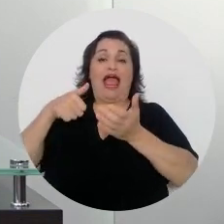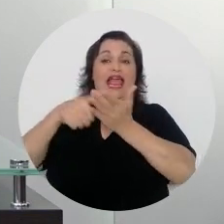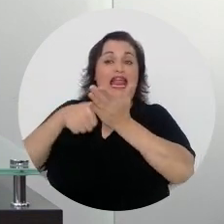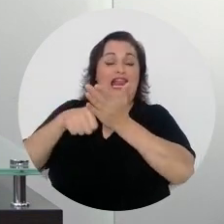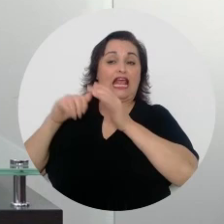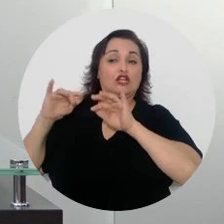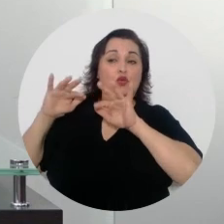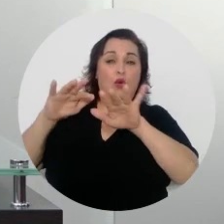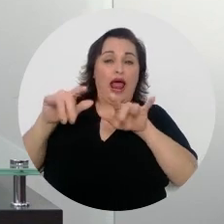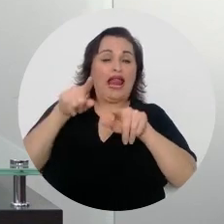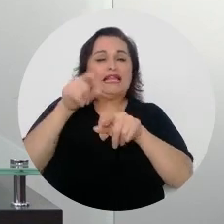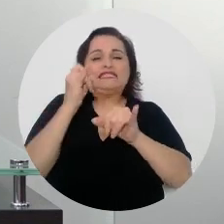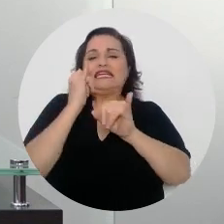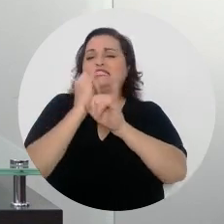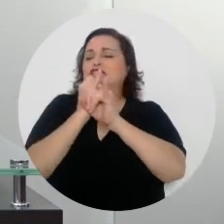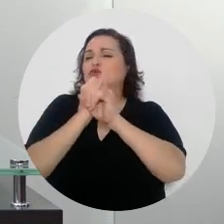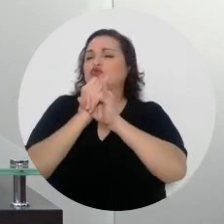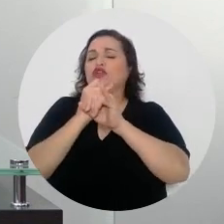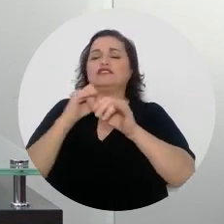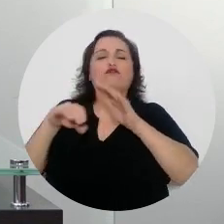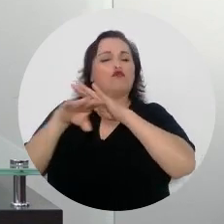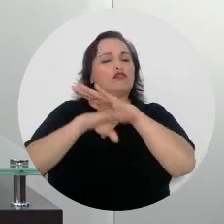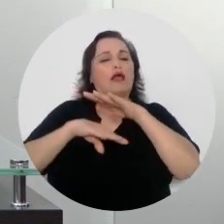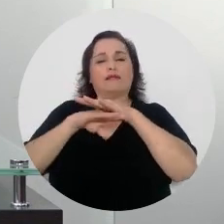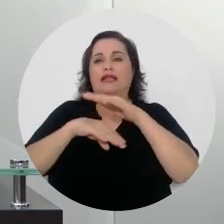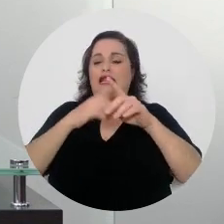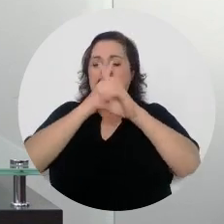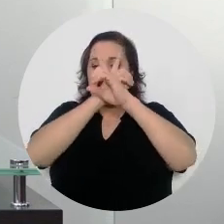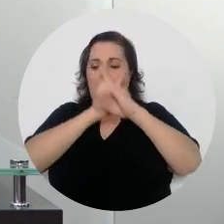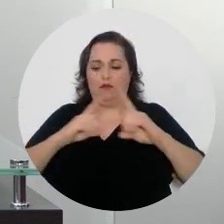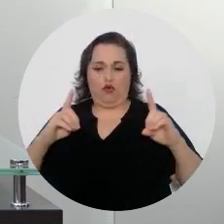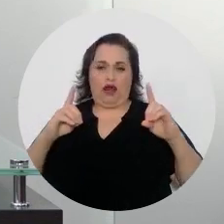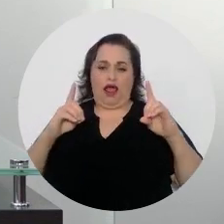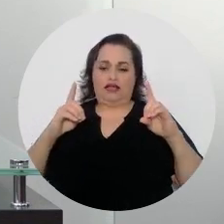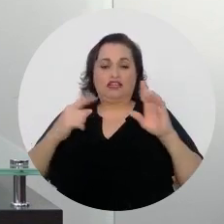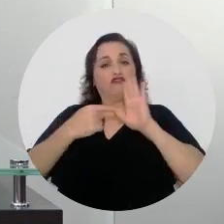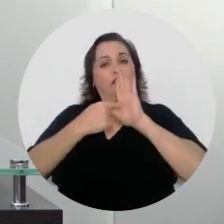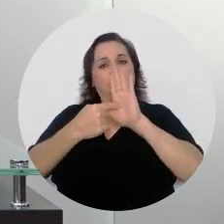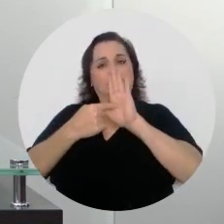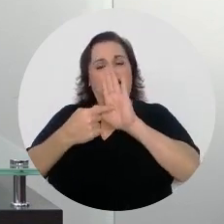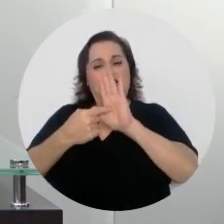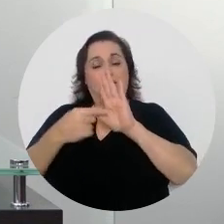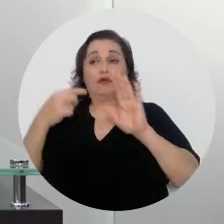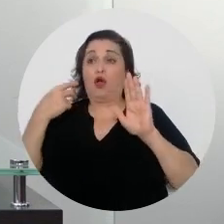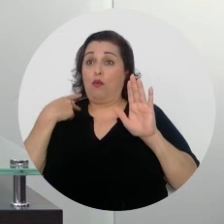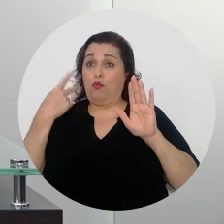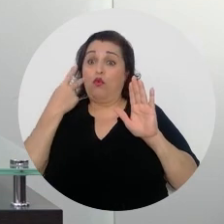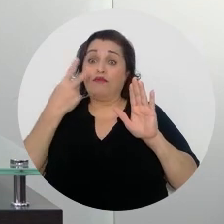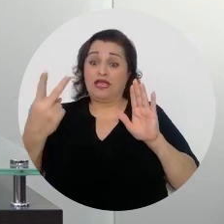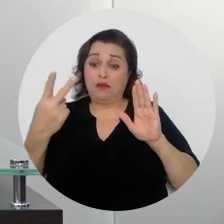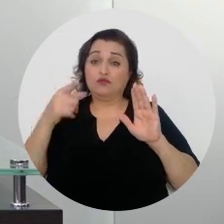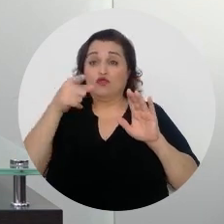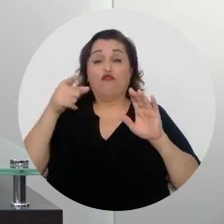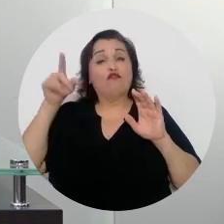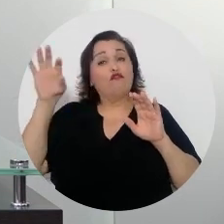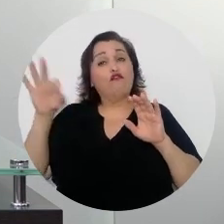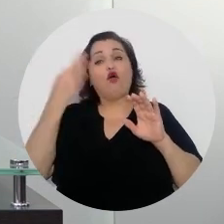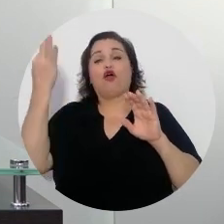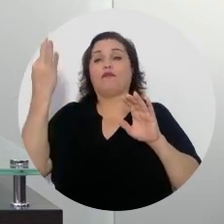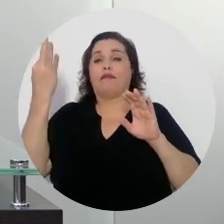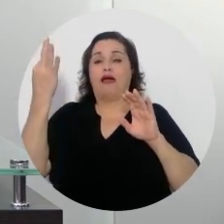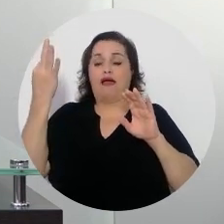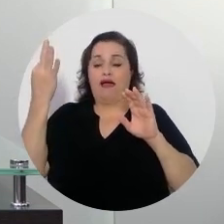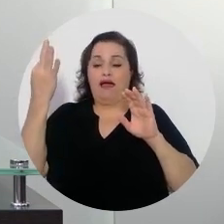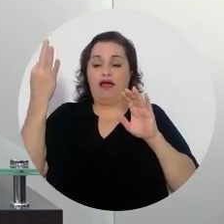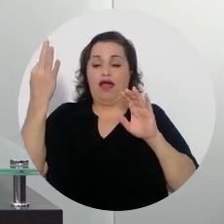viene a ser una de las decisiones más fundamentales de la democracia representativa. ¿Por qué? Porque como vimos, es la